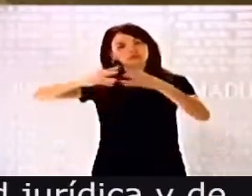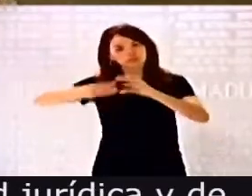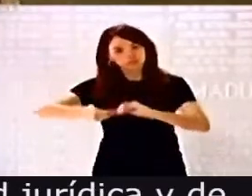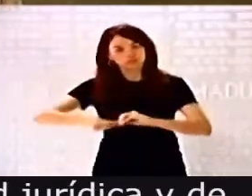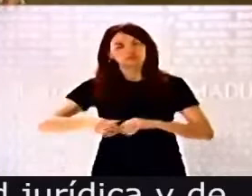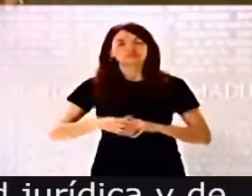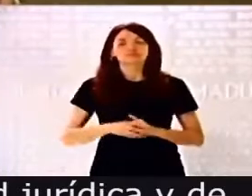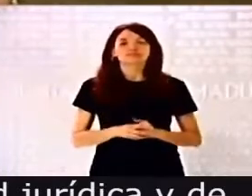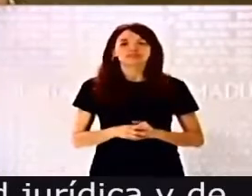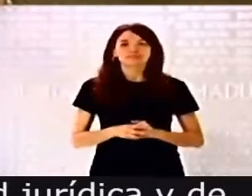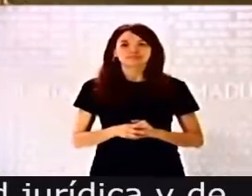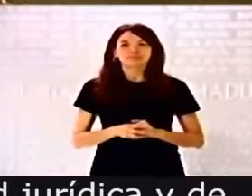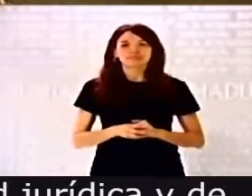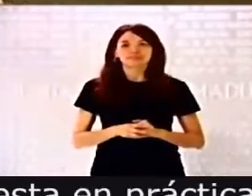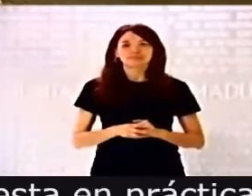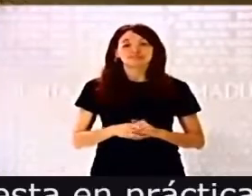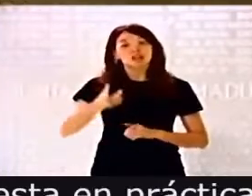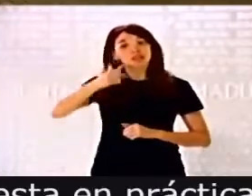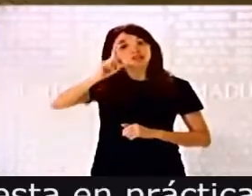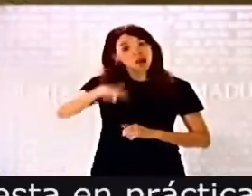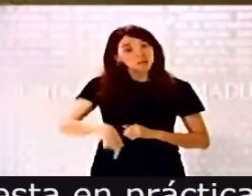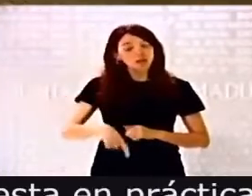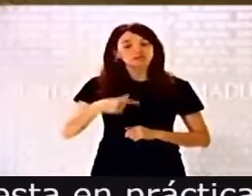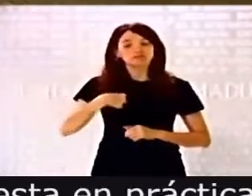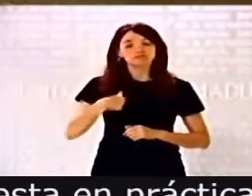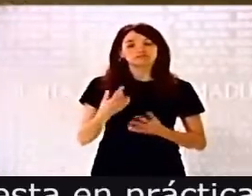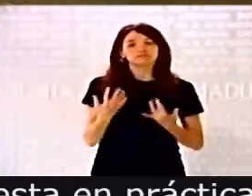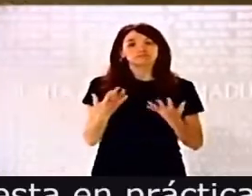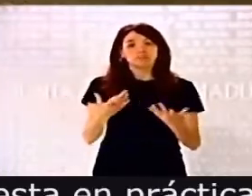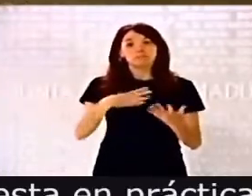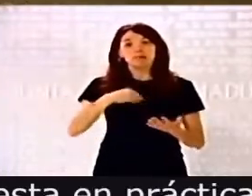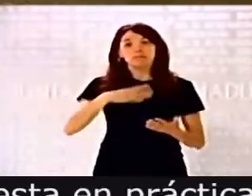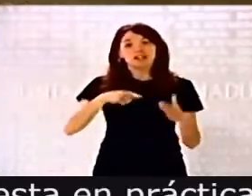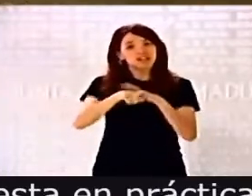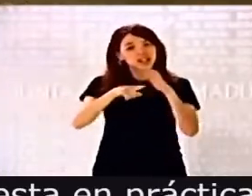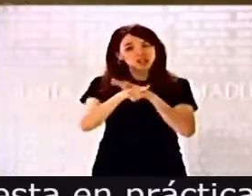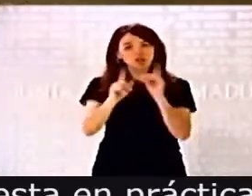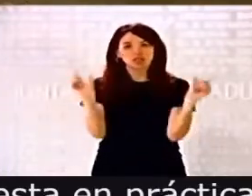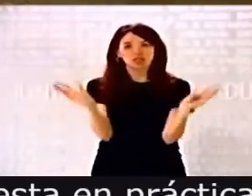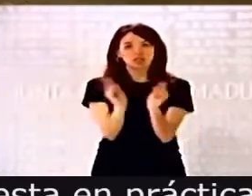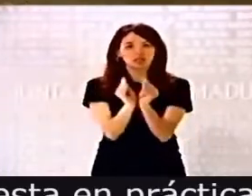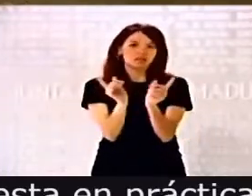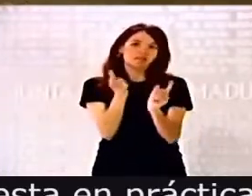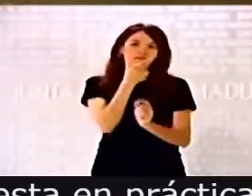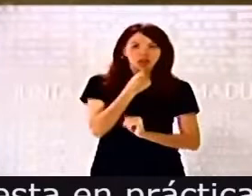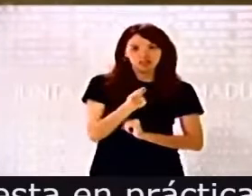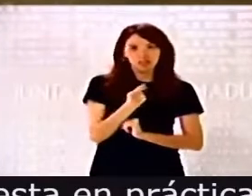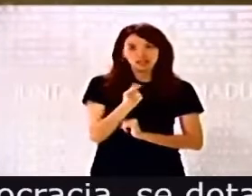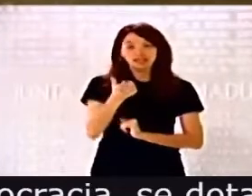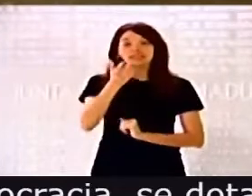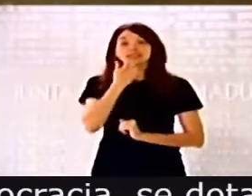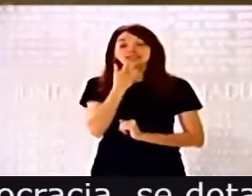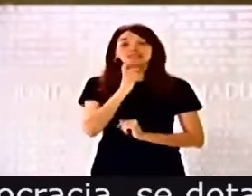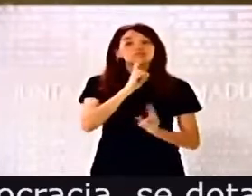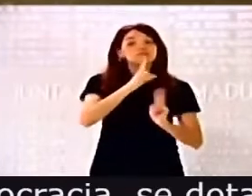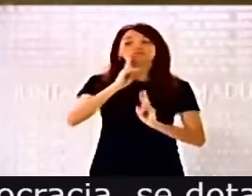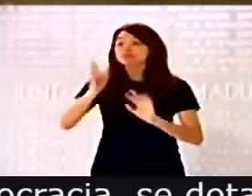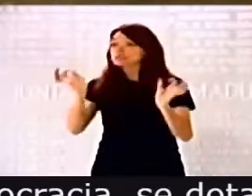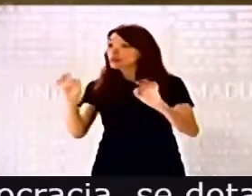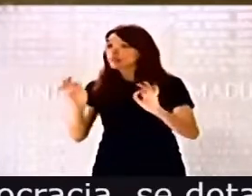interpretación. Flexibilizamos y agilizamos la burocracia. Se dota de silencio positivo a determinadas